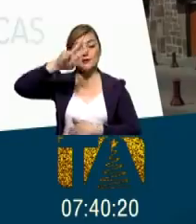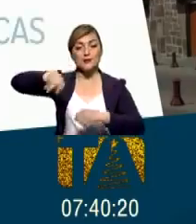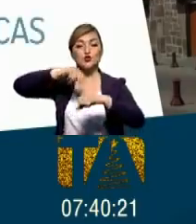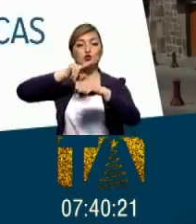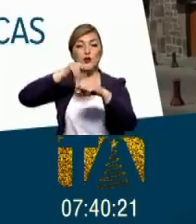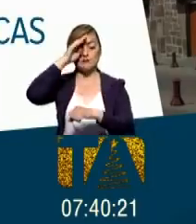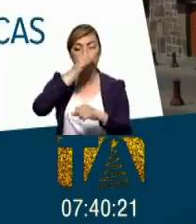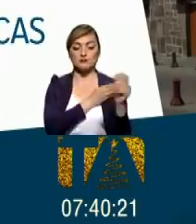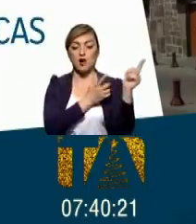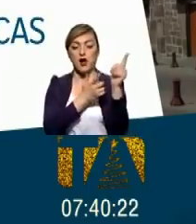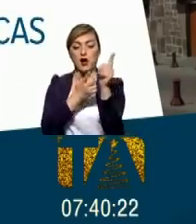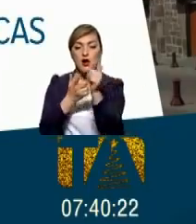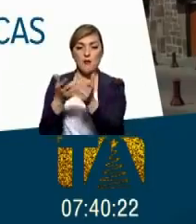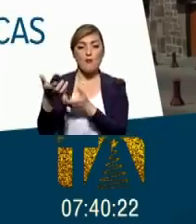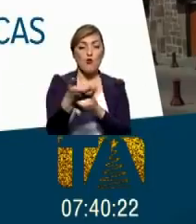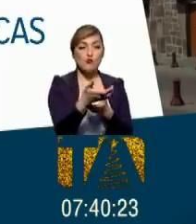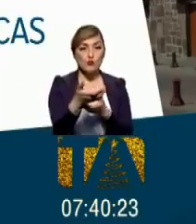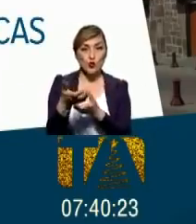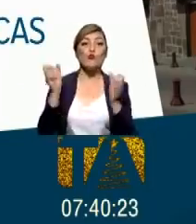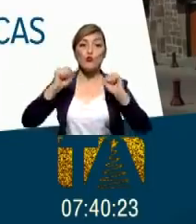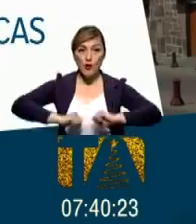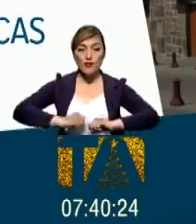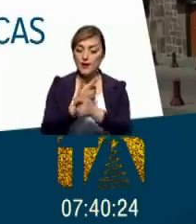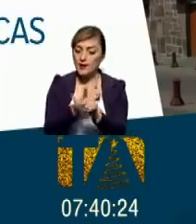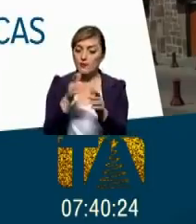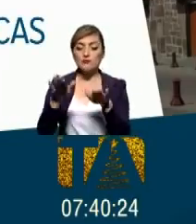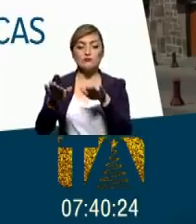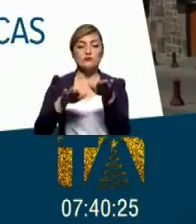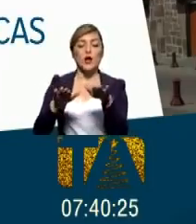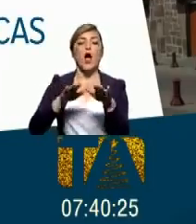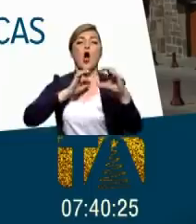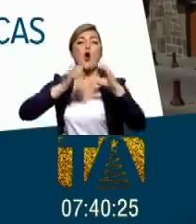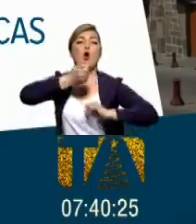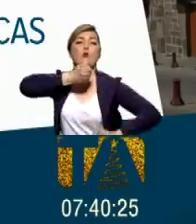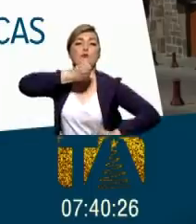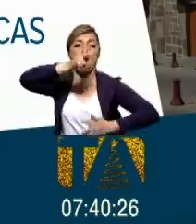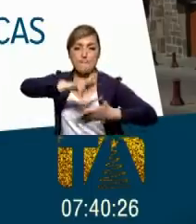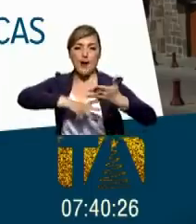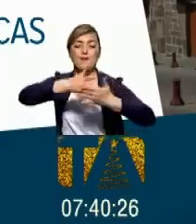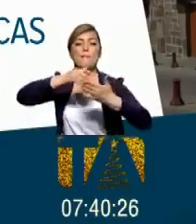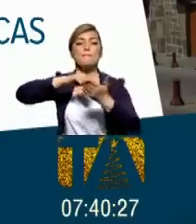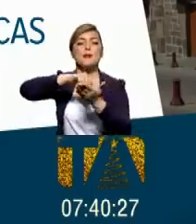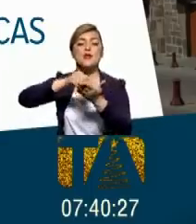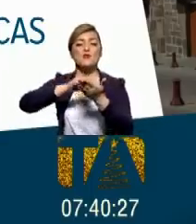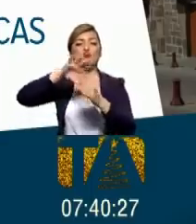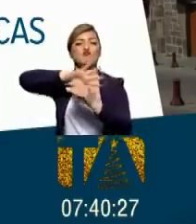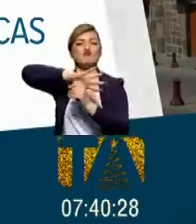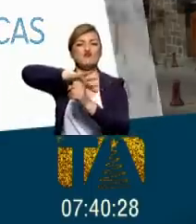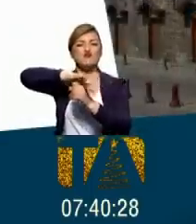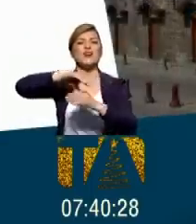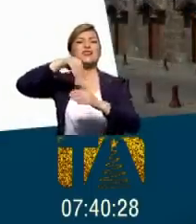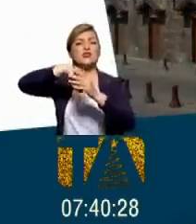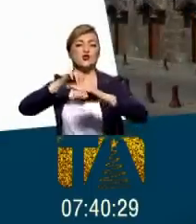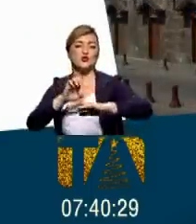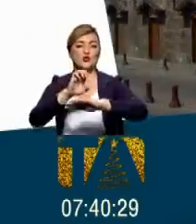y las Fuerzas Armadas, así como los bomberos, los comunicadores sociales acreditados, miembros de las misiones diplomáticas acreditadas en el país